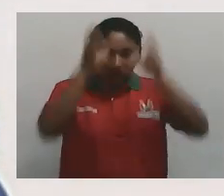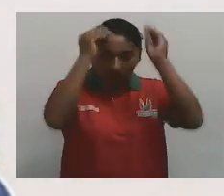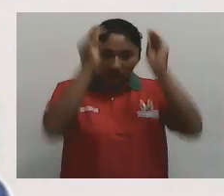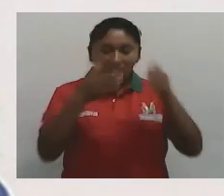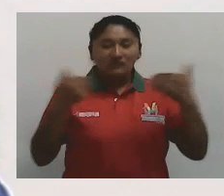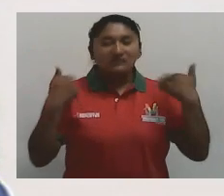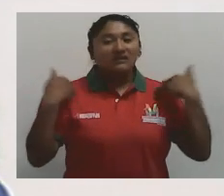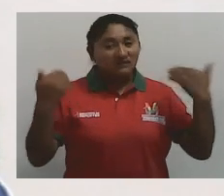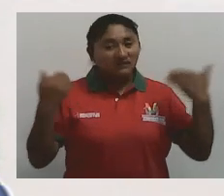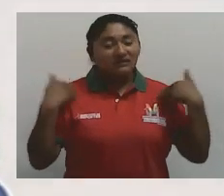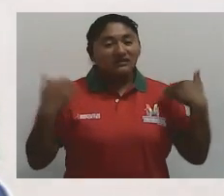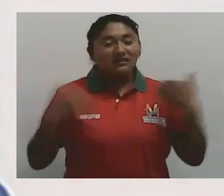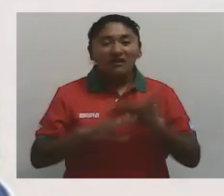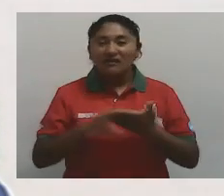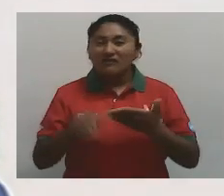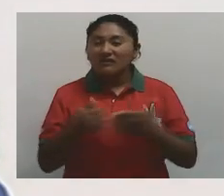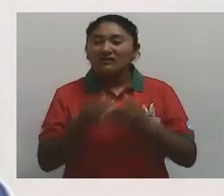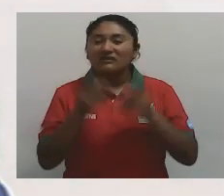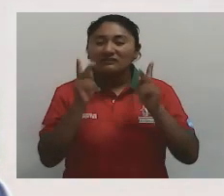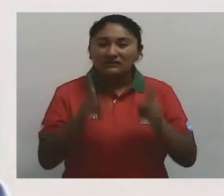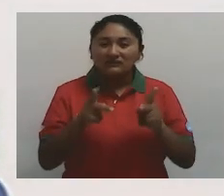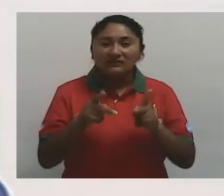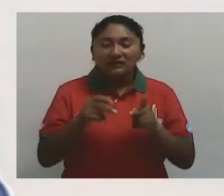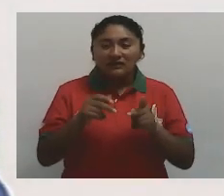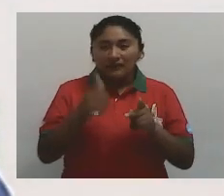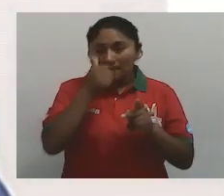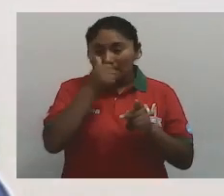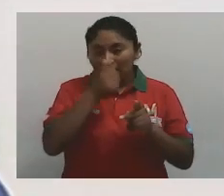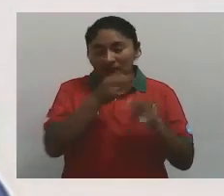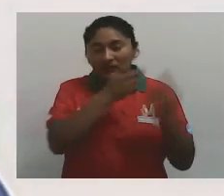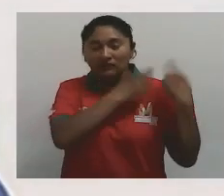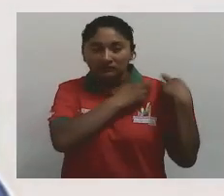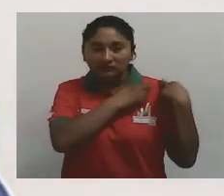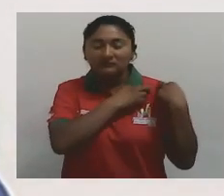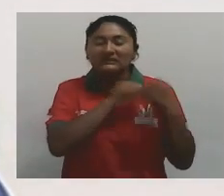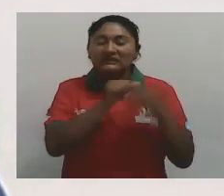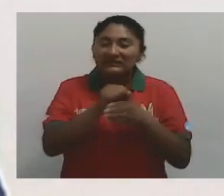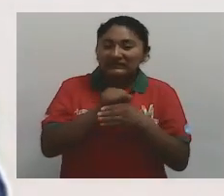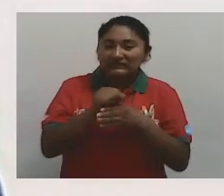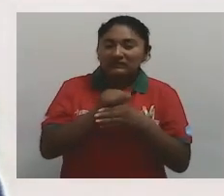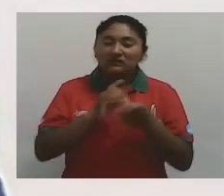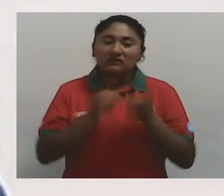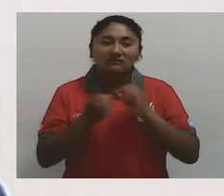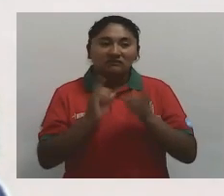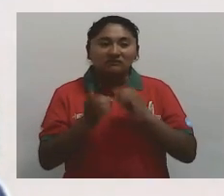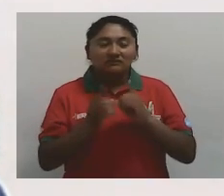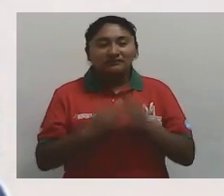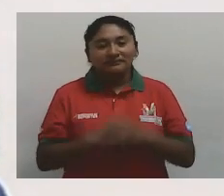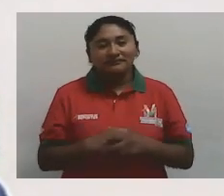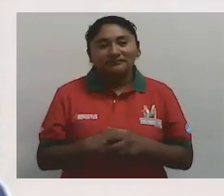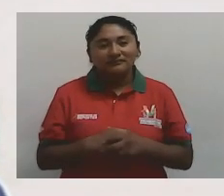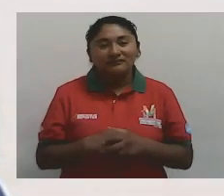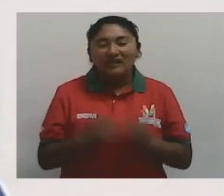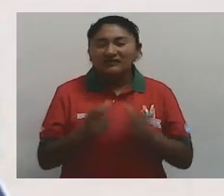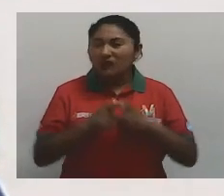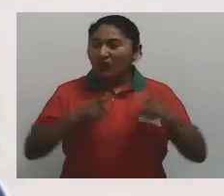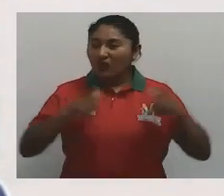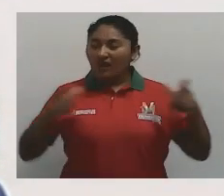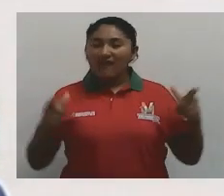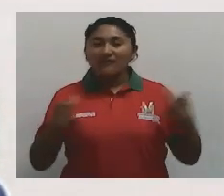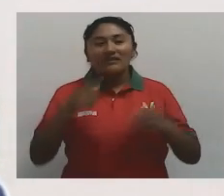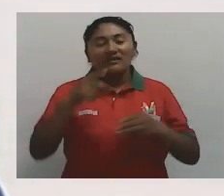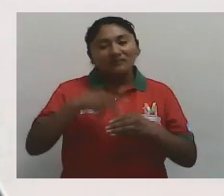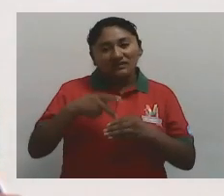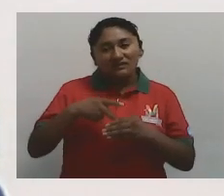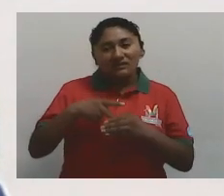los entrenadores que han asistido a los cursos. Estamos muy felices porque ha sido amplia la participación, han podido cumplir